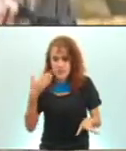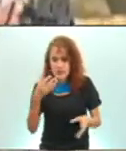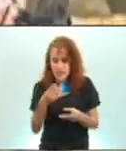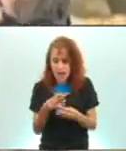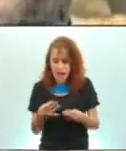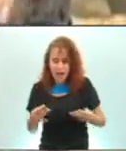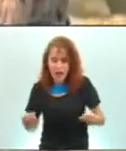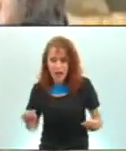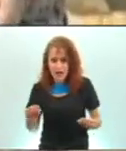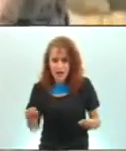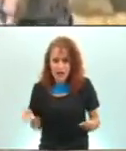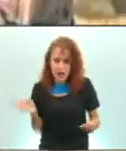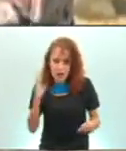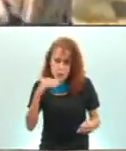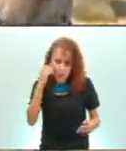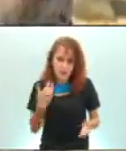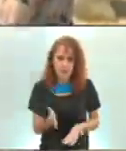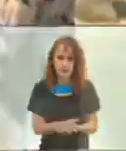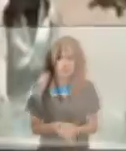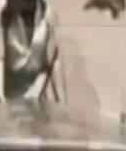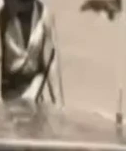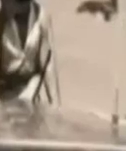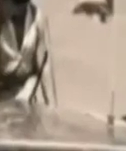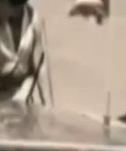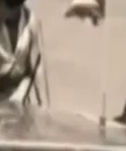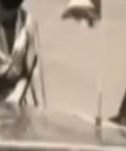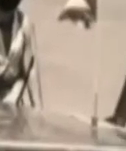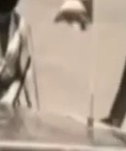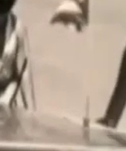no se va a construir jamás y la perderemos para siempre.